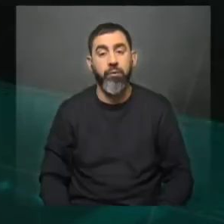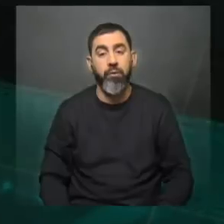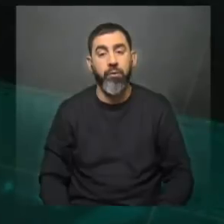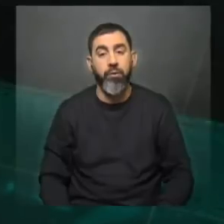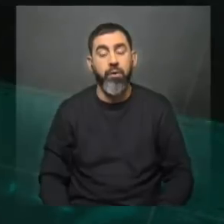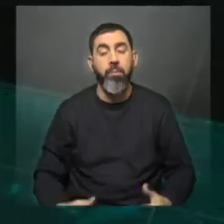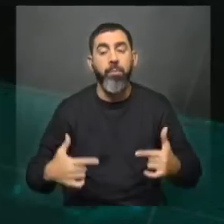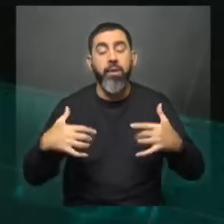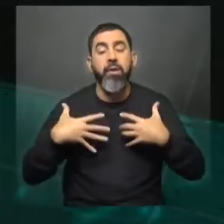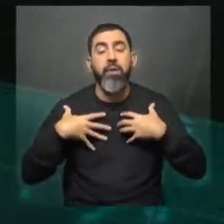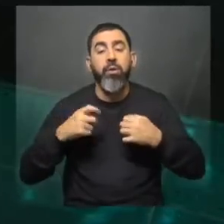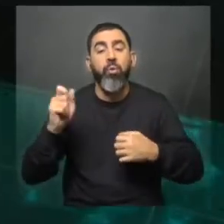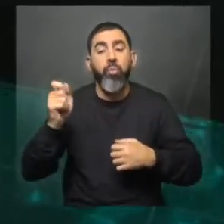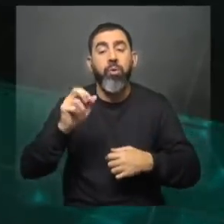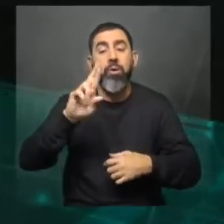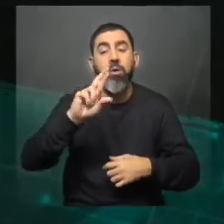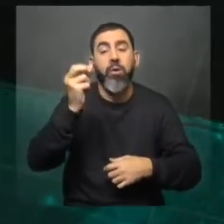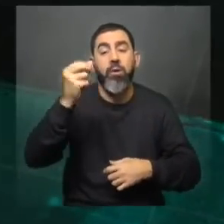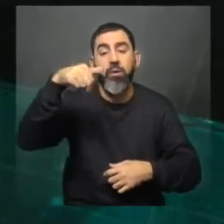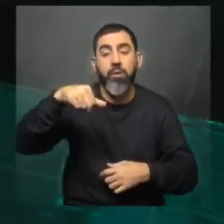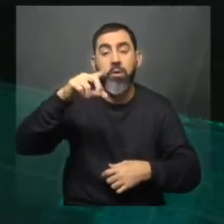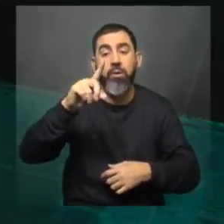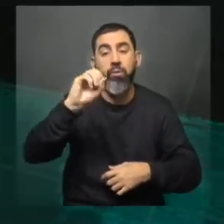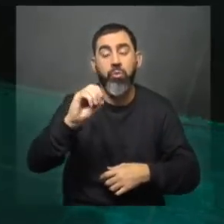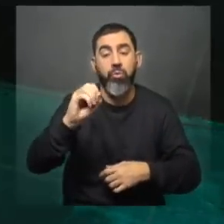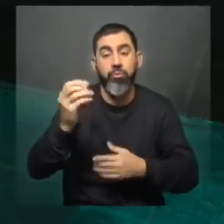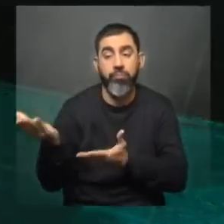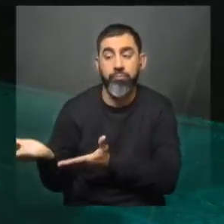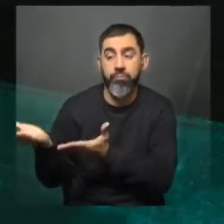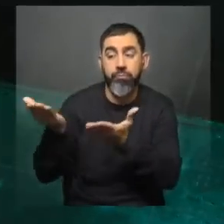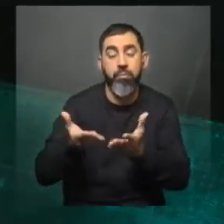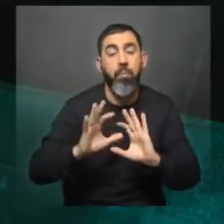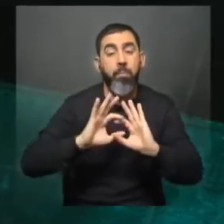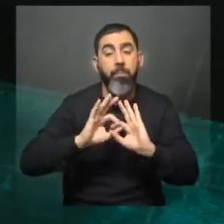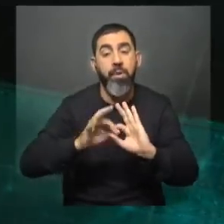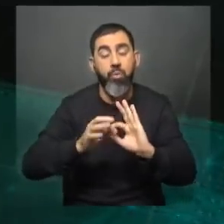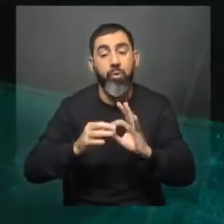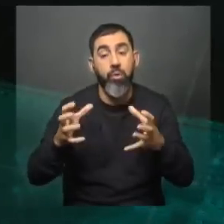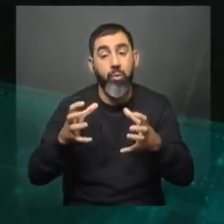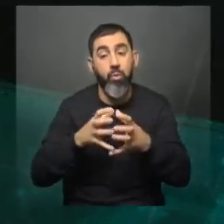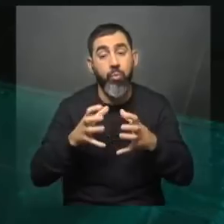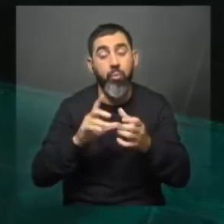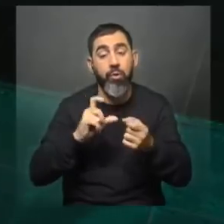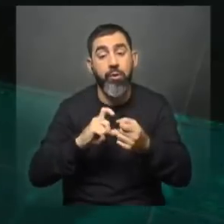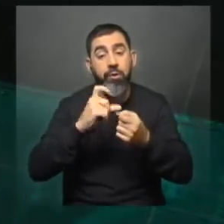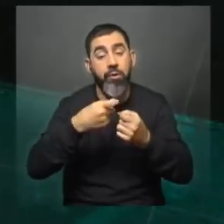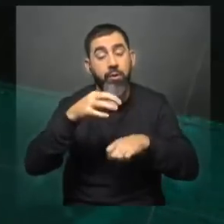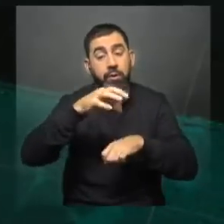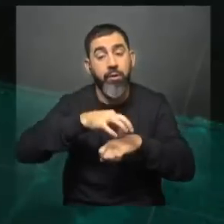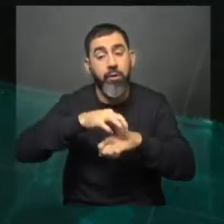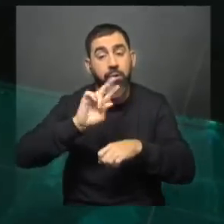la ministra de salud pública Karina rando va a recibir este miércoles a una delegación de sindicato médico